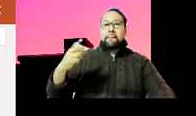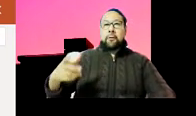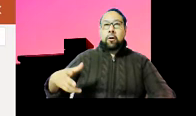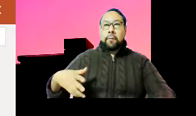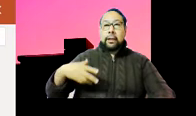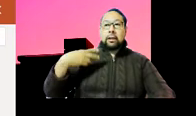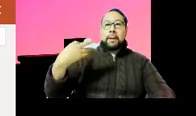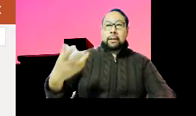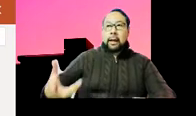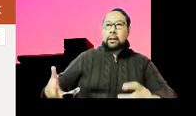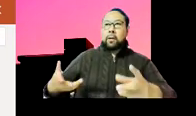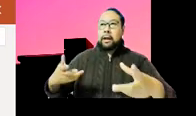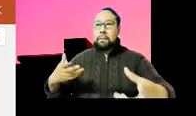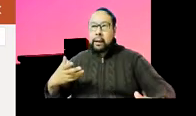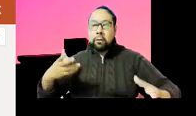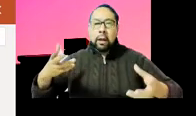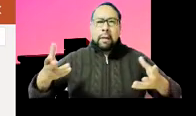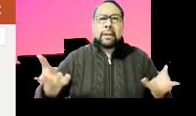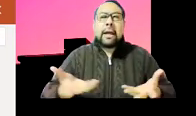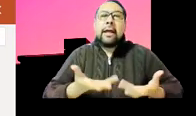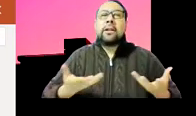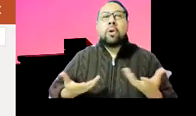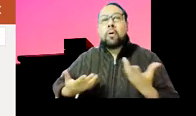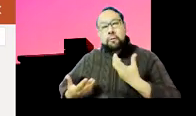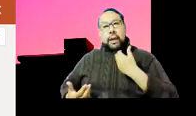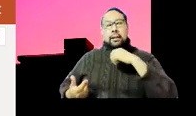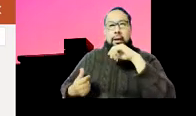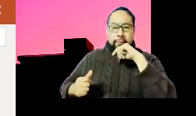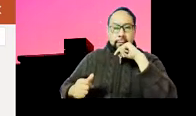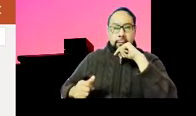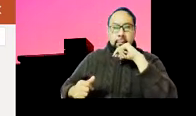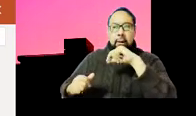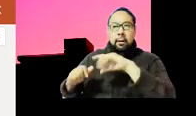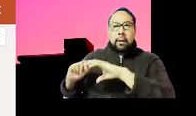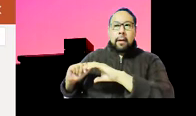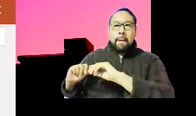Tiene una forma de expresar, se mueve las manos, me está dando confianza.